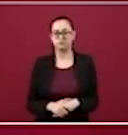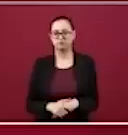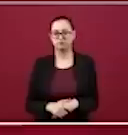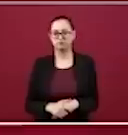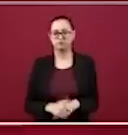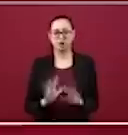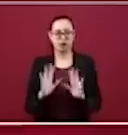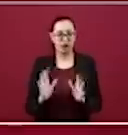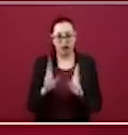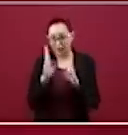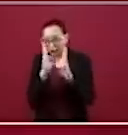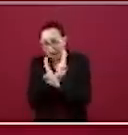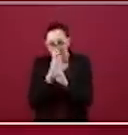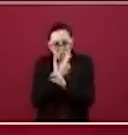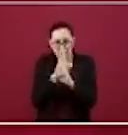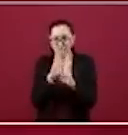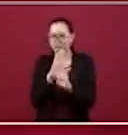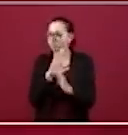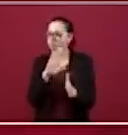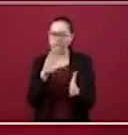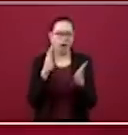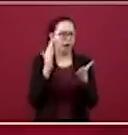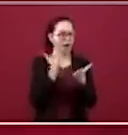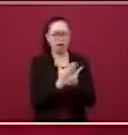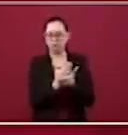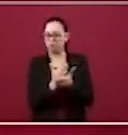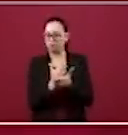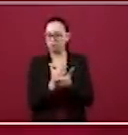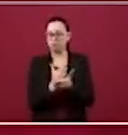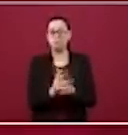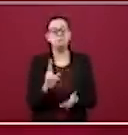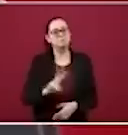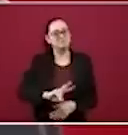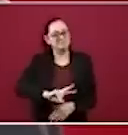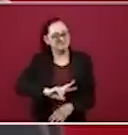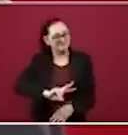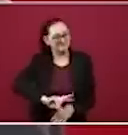ese espionaje, porque era un espionaje